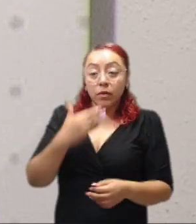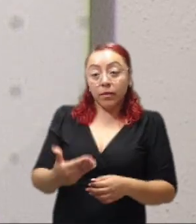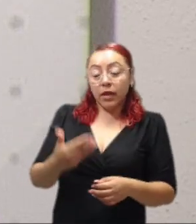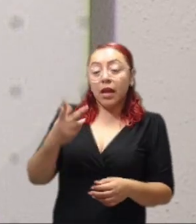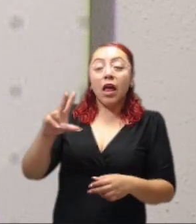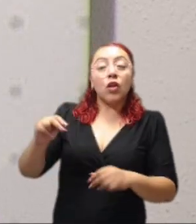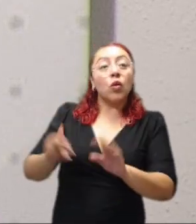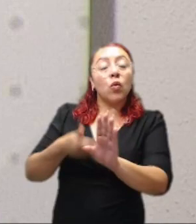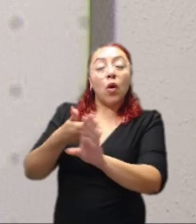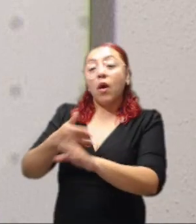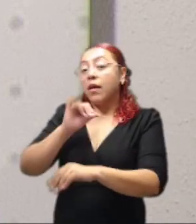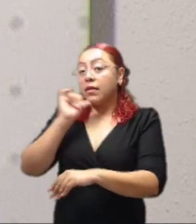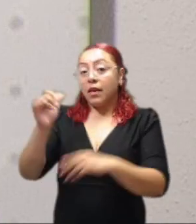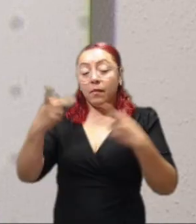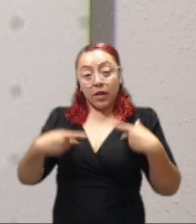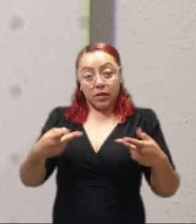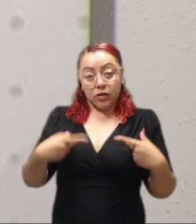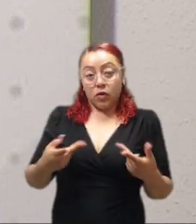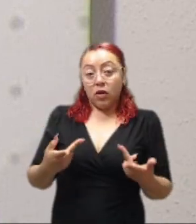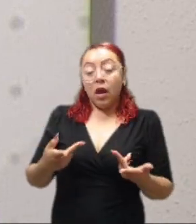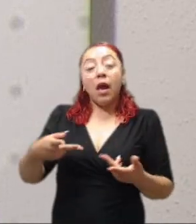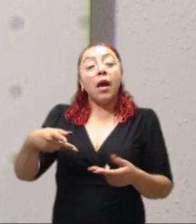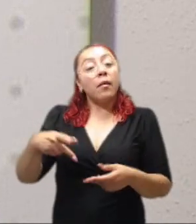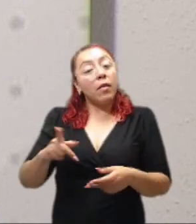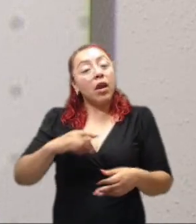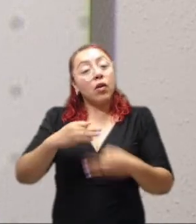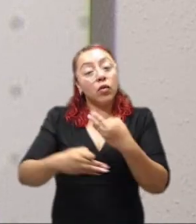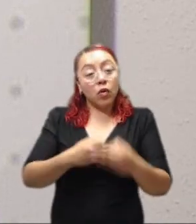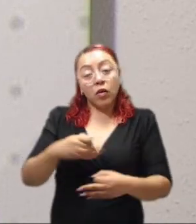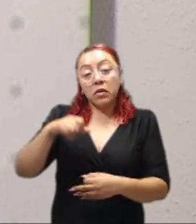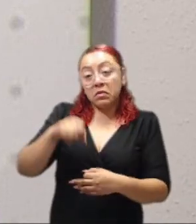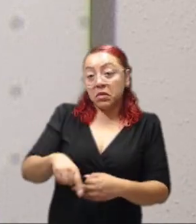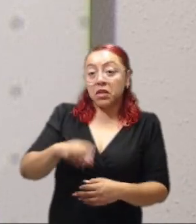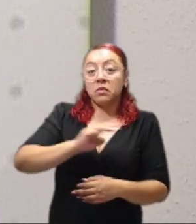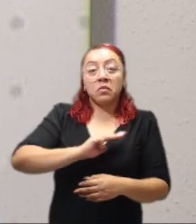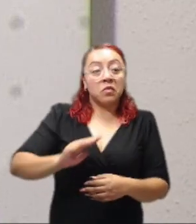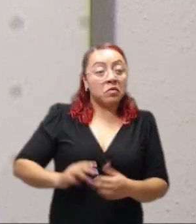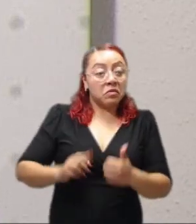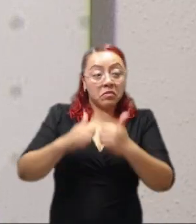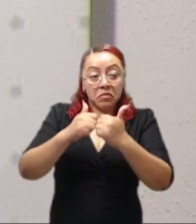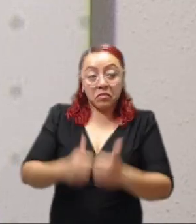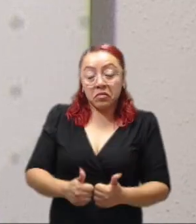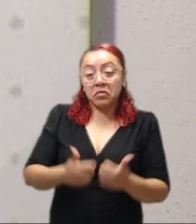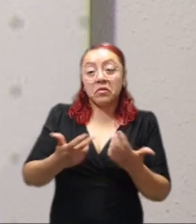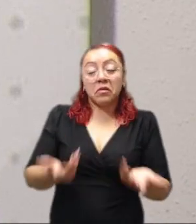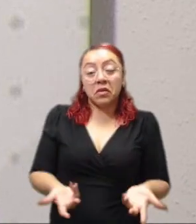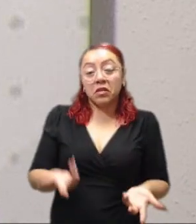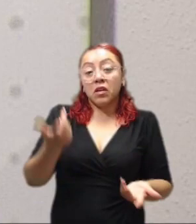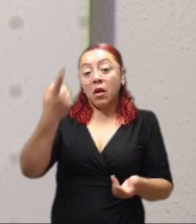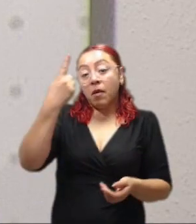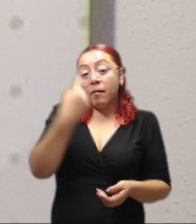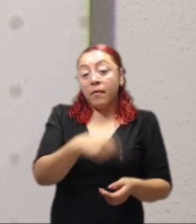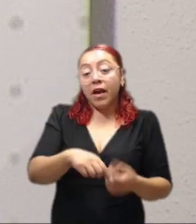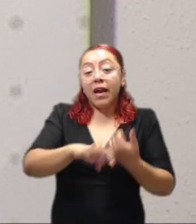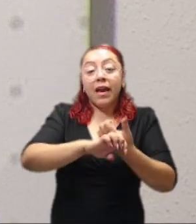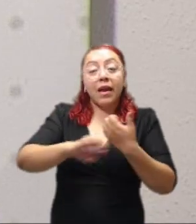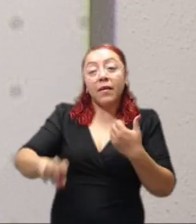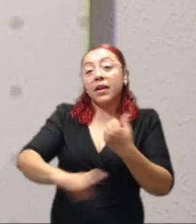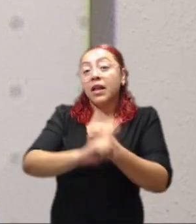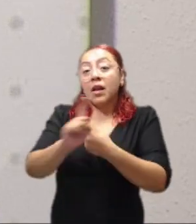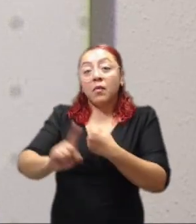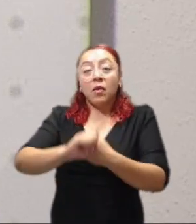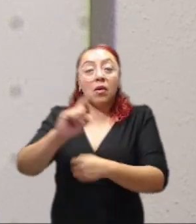nuestra gente en el municipio y y con los controles suficientes y necesarios para evitar alguna